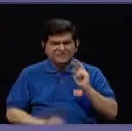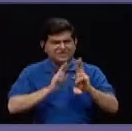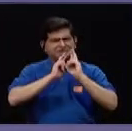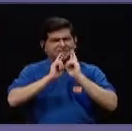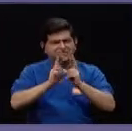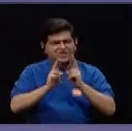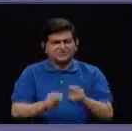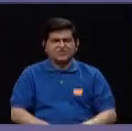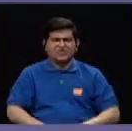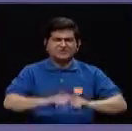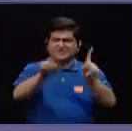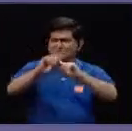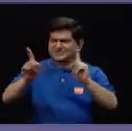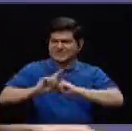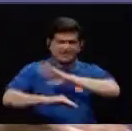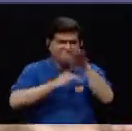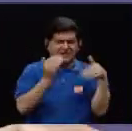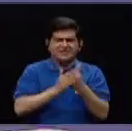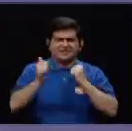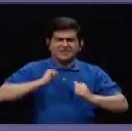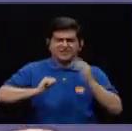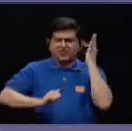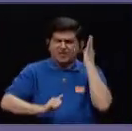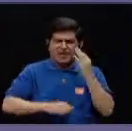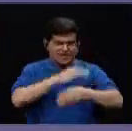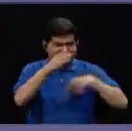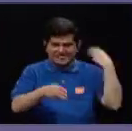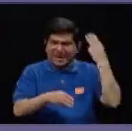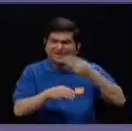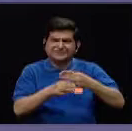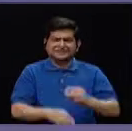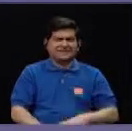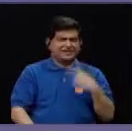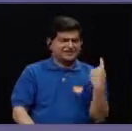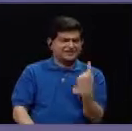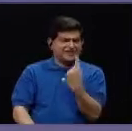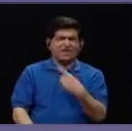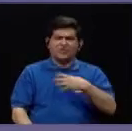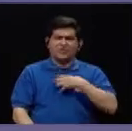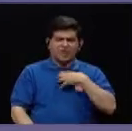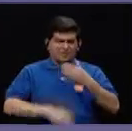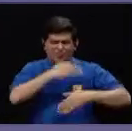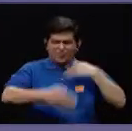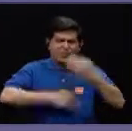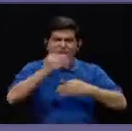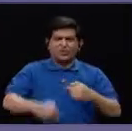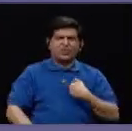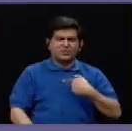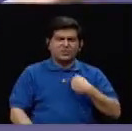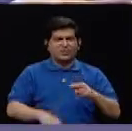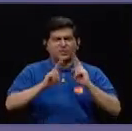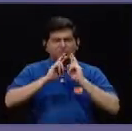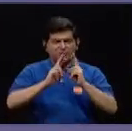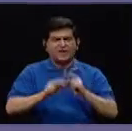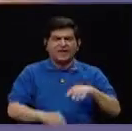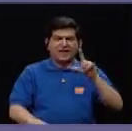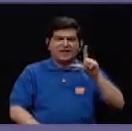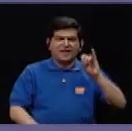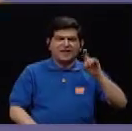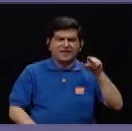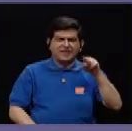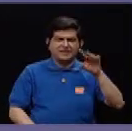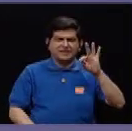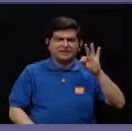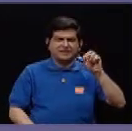esa respuesta la puede dar diferente todas las actrices del claro. mundo. O sea, cada una lo vive en su proceso. Yo vi la respuesta de Liz Taylor